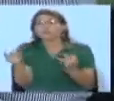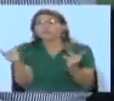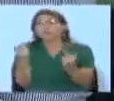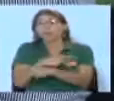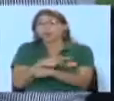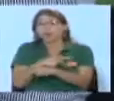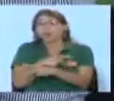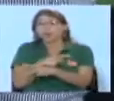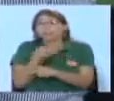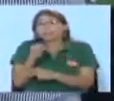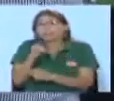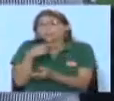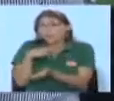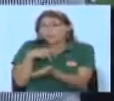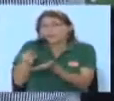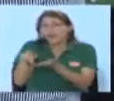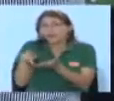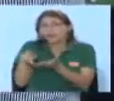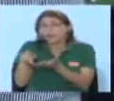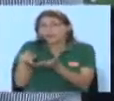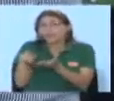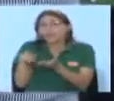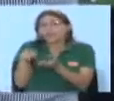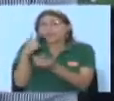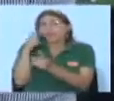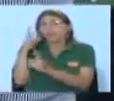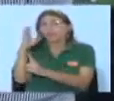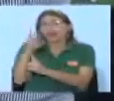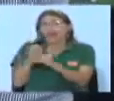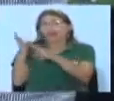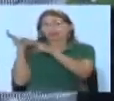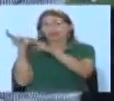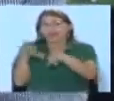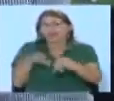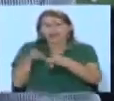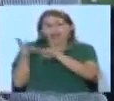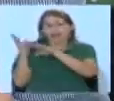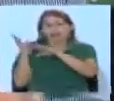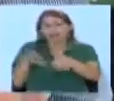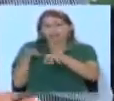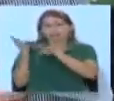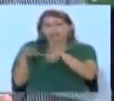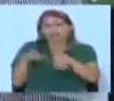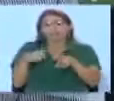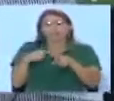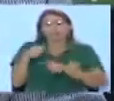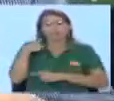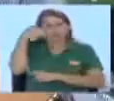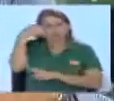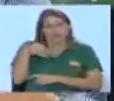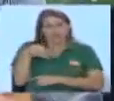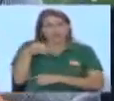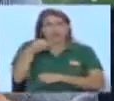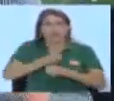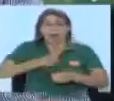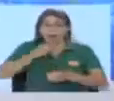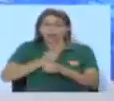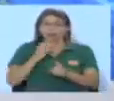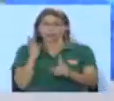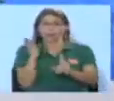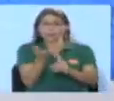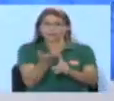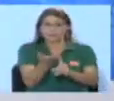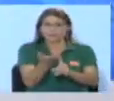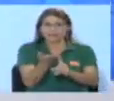¿verdad?, tarificada. Entonces, yo creo que la labor de convencimiento y la labor que tiene que hacer el